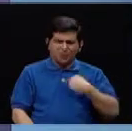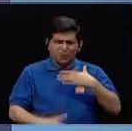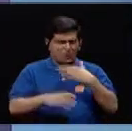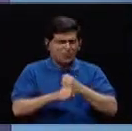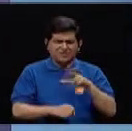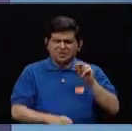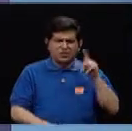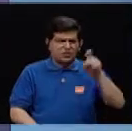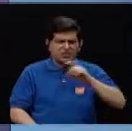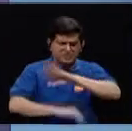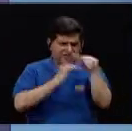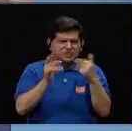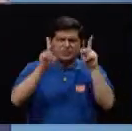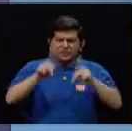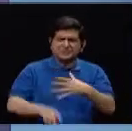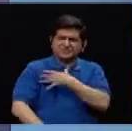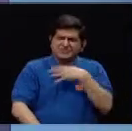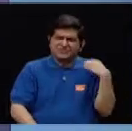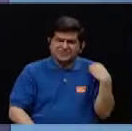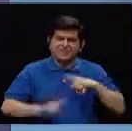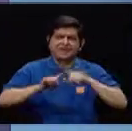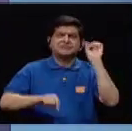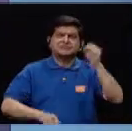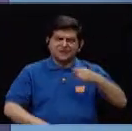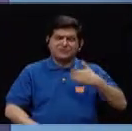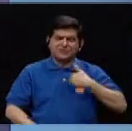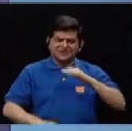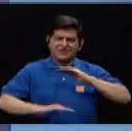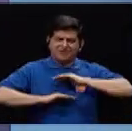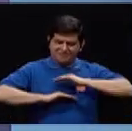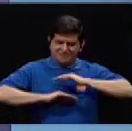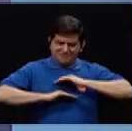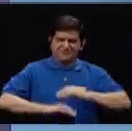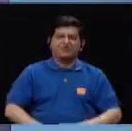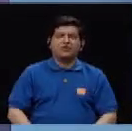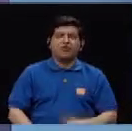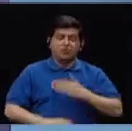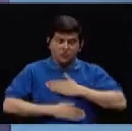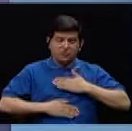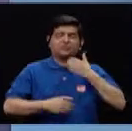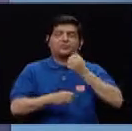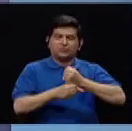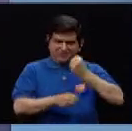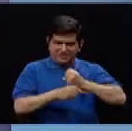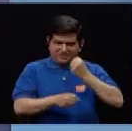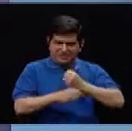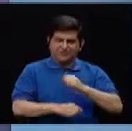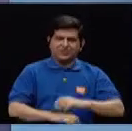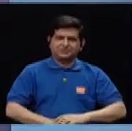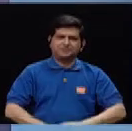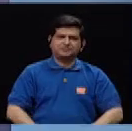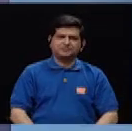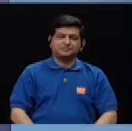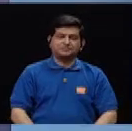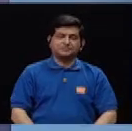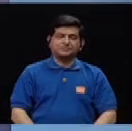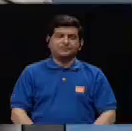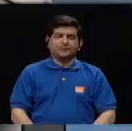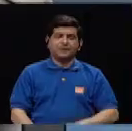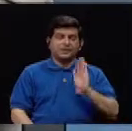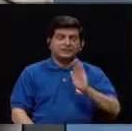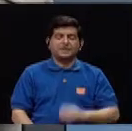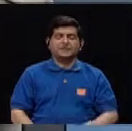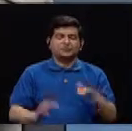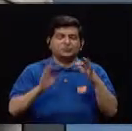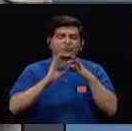uno hace no tiene por qué gustarle a todo el mundo. Sí. Pero sí tengo la satisfacción de que disfruto lo que hago. Hablemos de tus